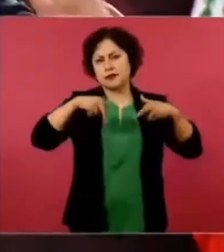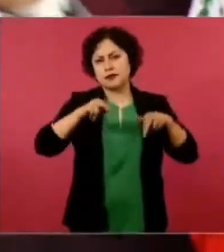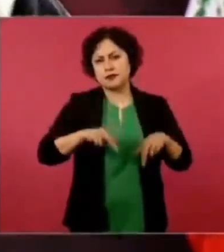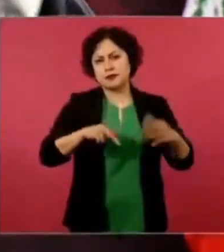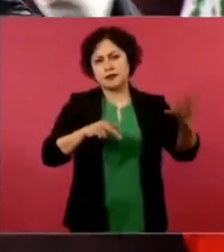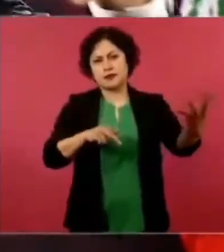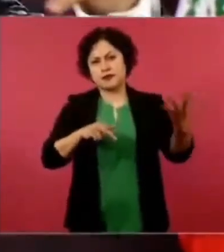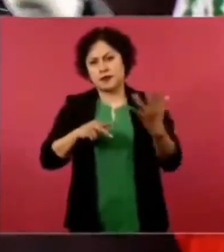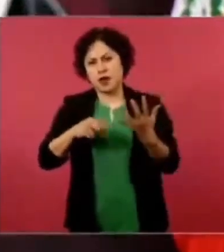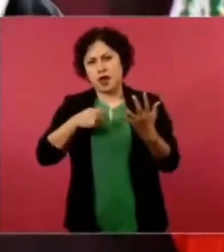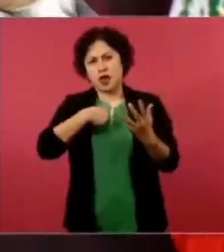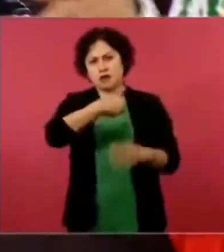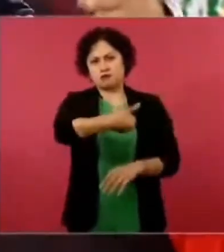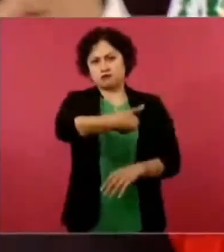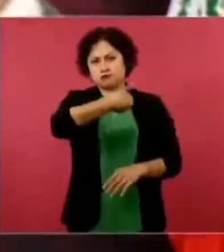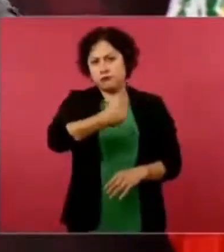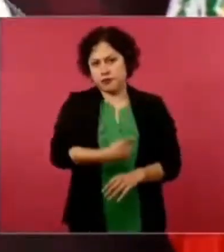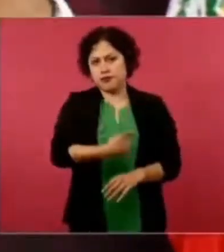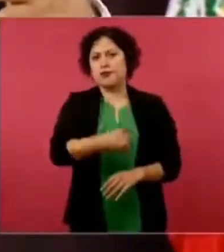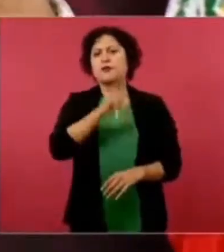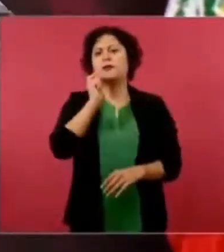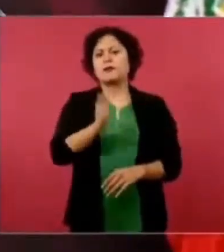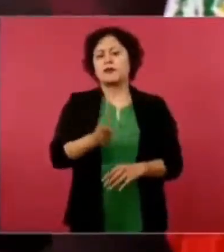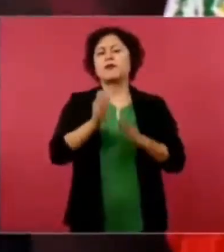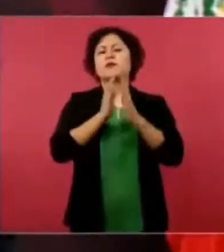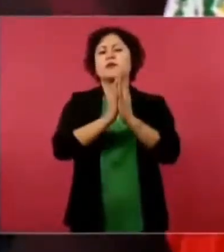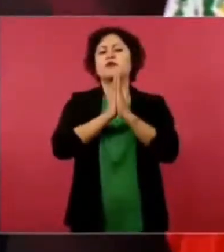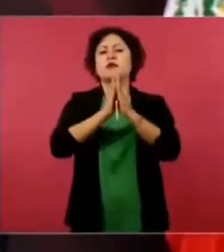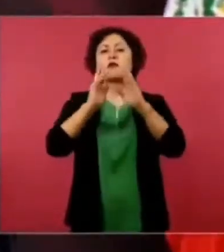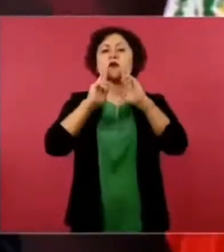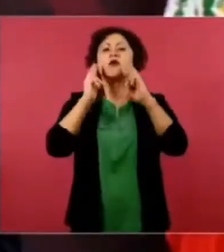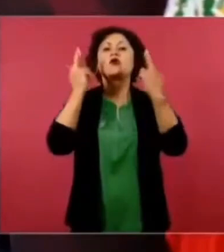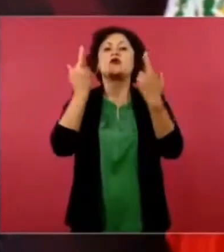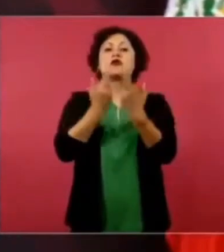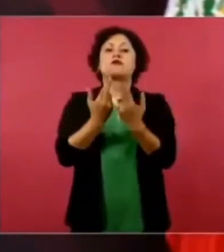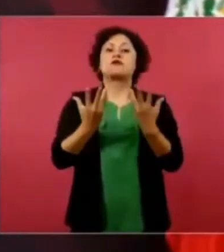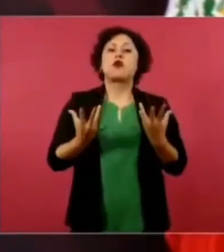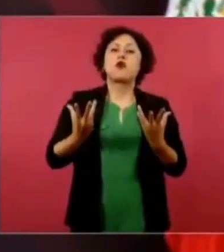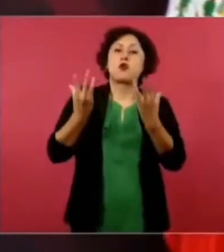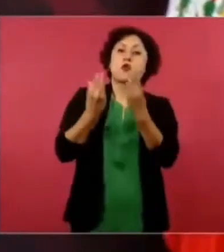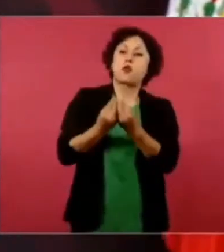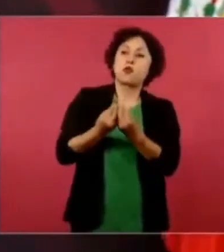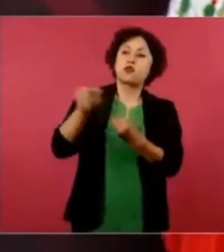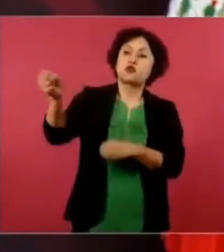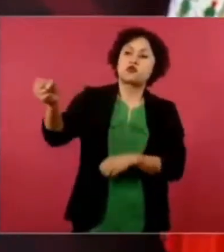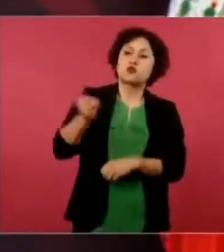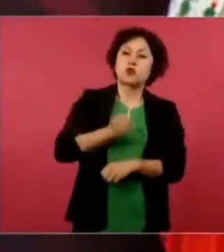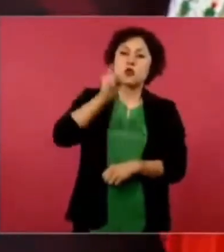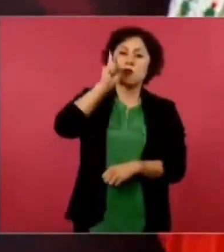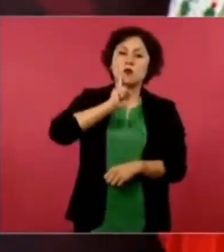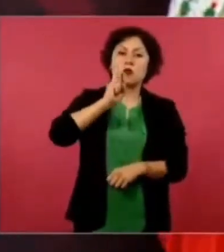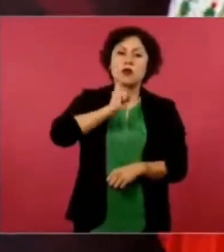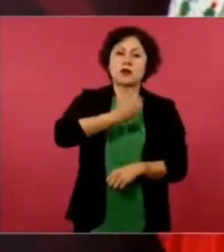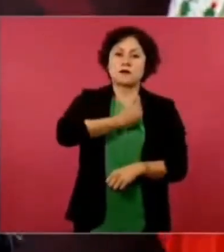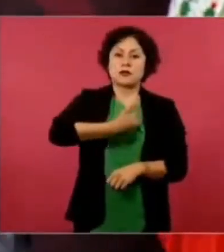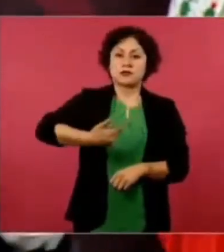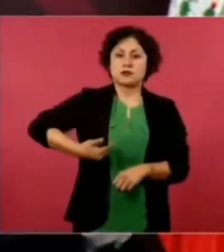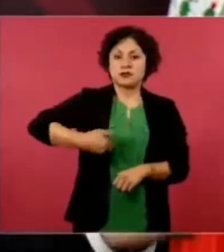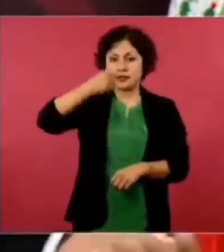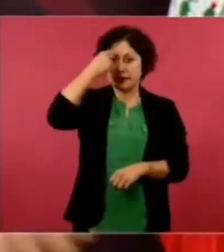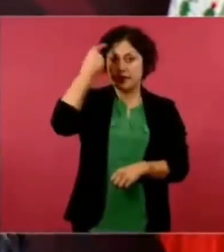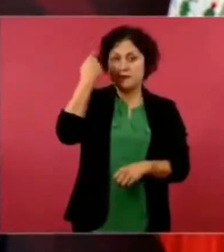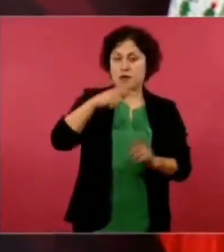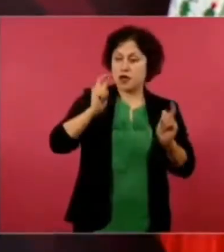se dé una reunión conjunta con la presidenta electa para darle continuidad. Y lo